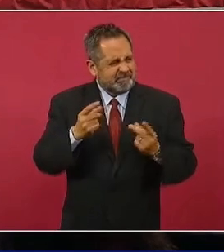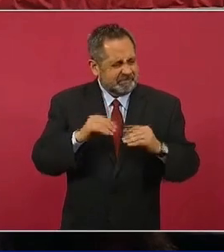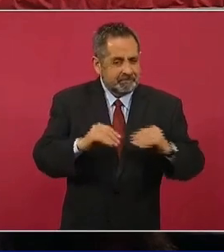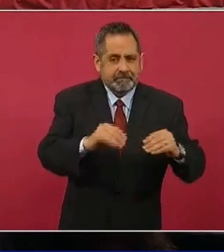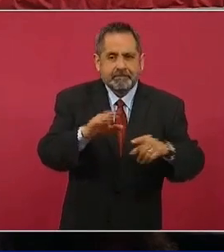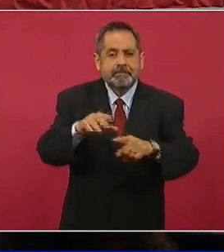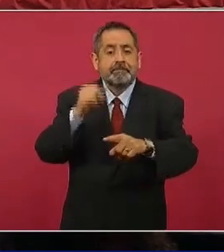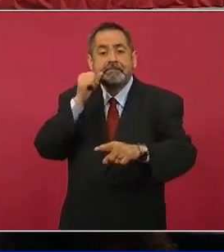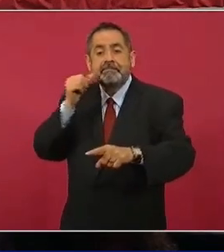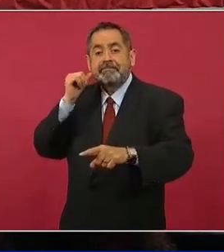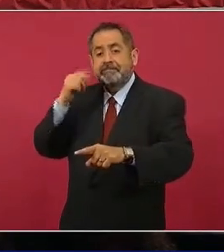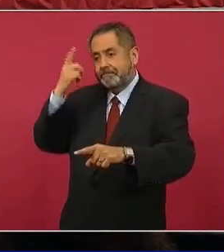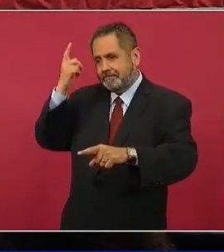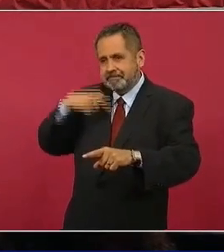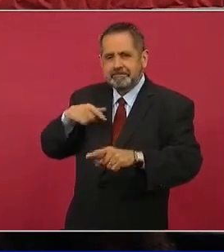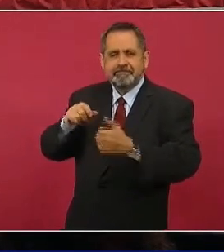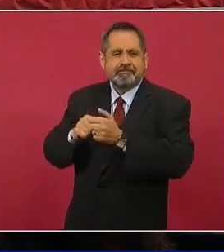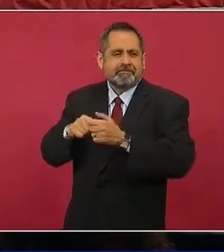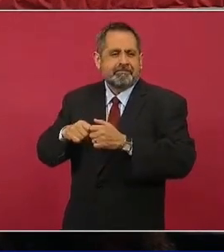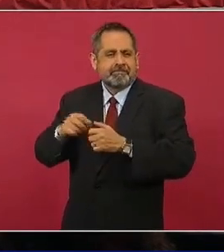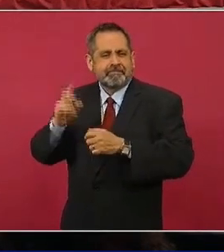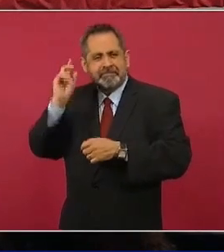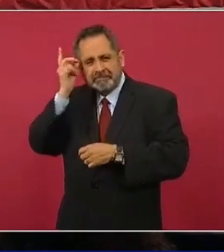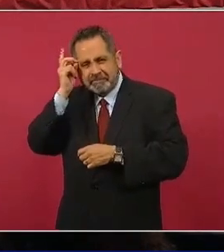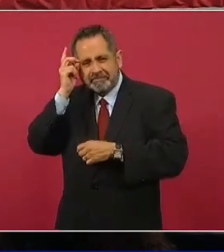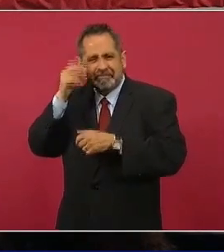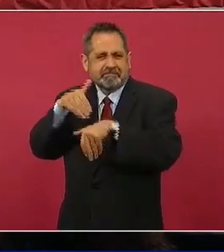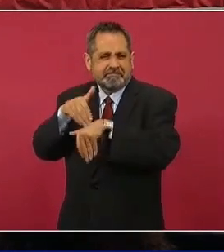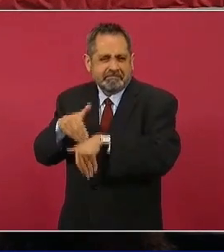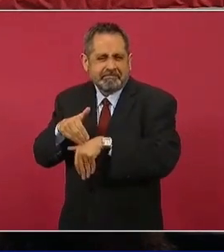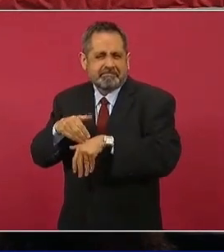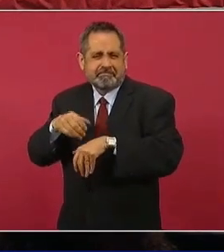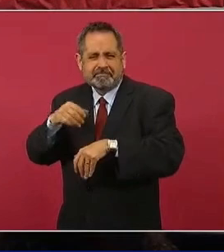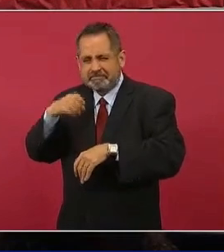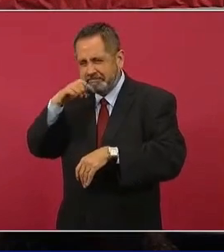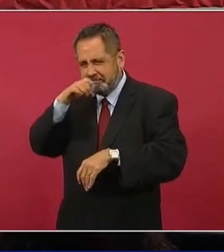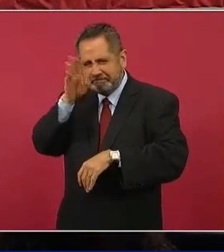anoche, y el caballo y el camello.